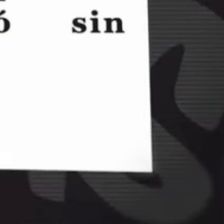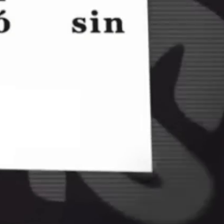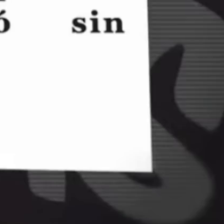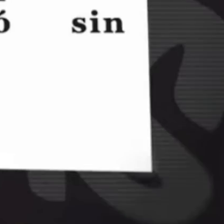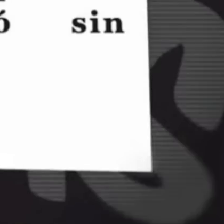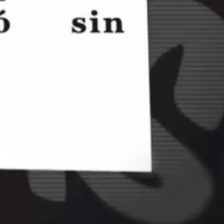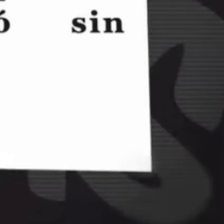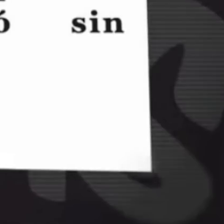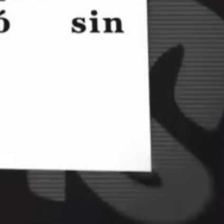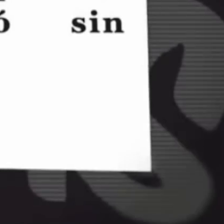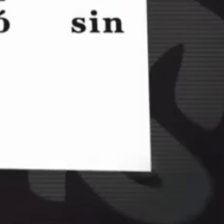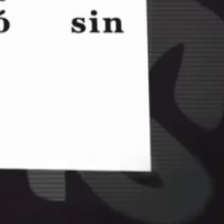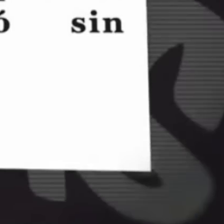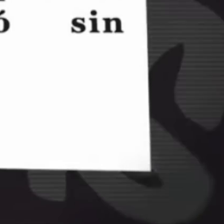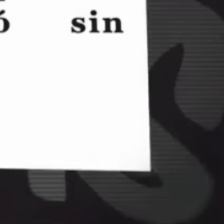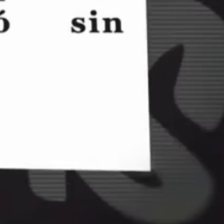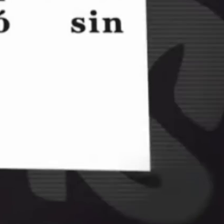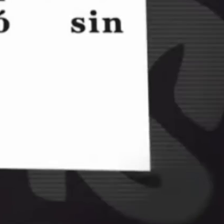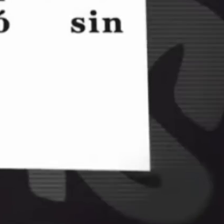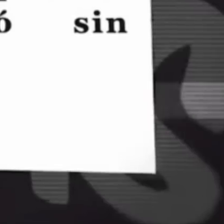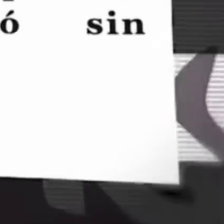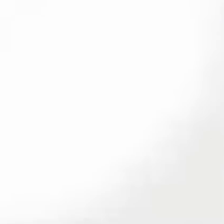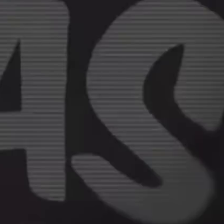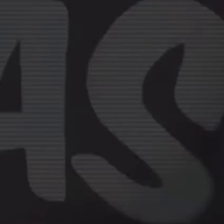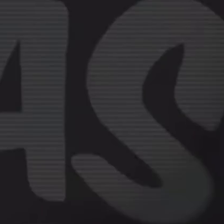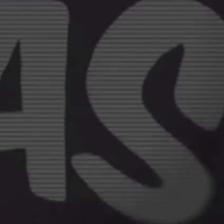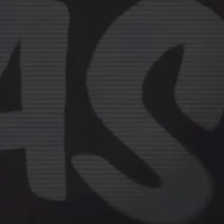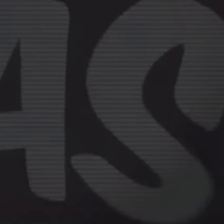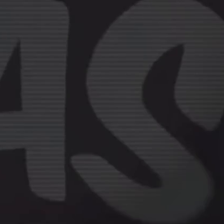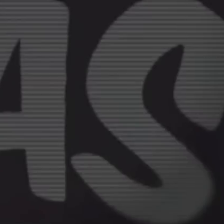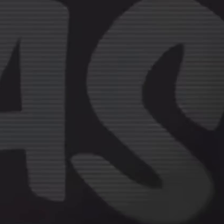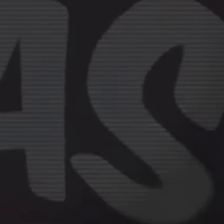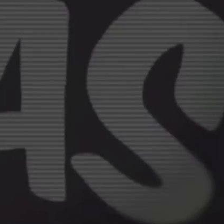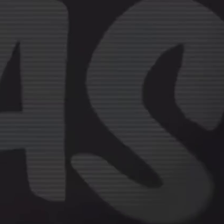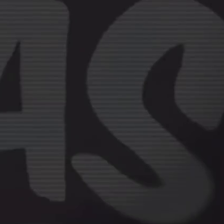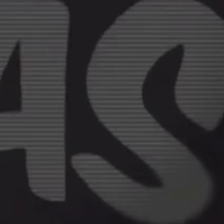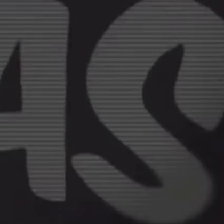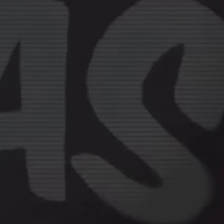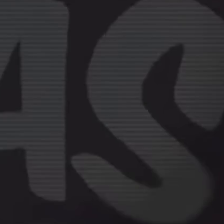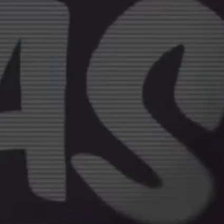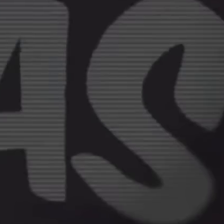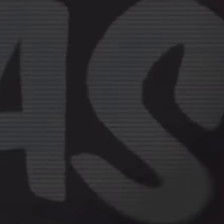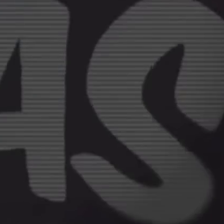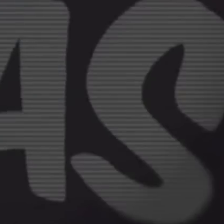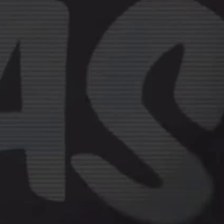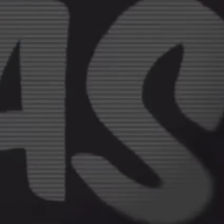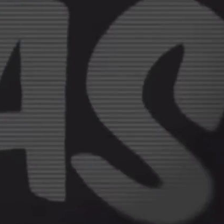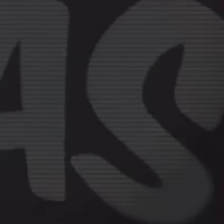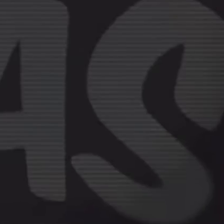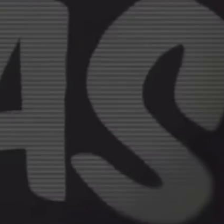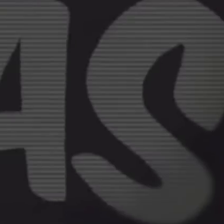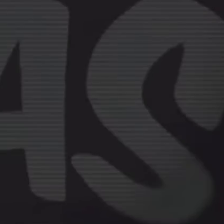Pero esto es mentira. Zedillo, el PRI y el PAN endeudaron a todos los mexicanos, convirtiendo las deudas privadas en deudas públicas.